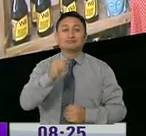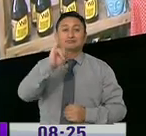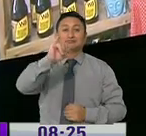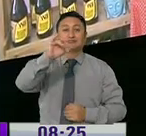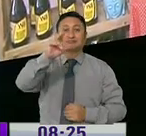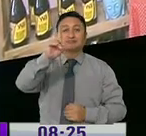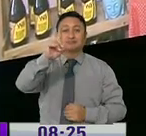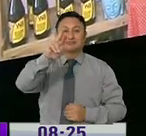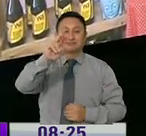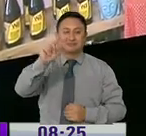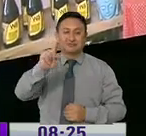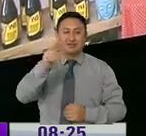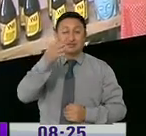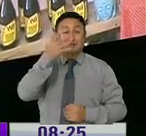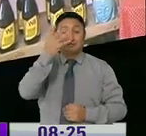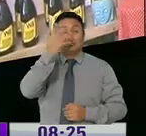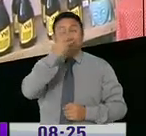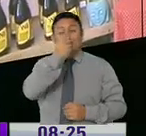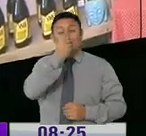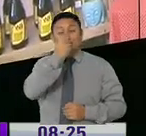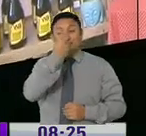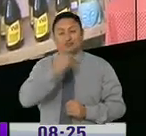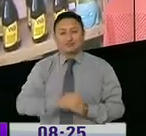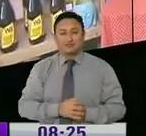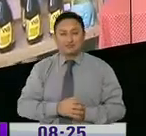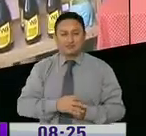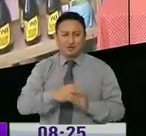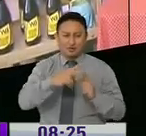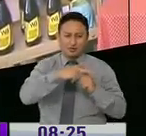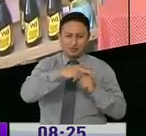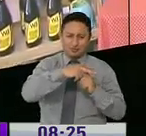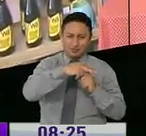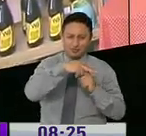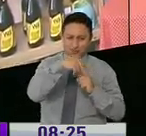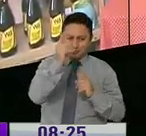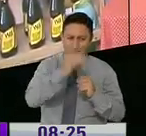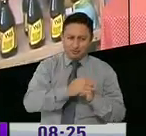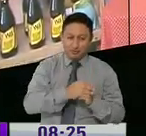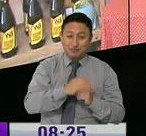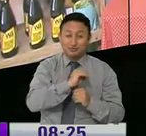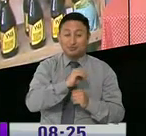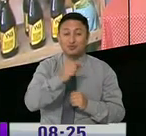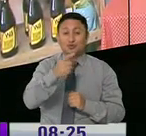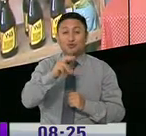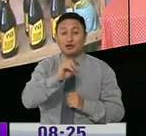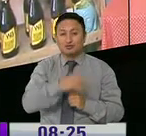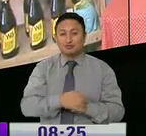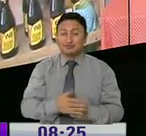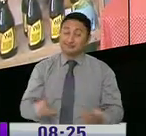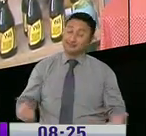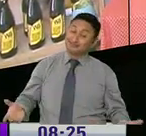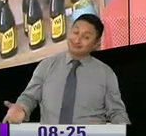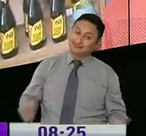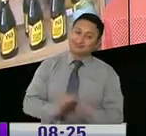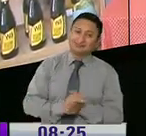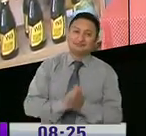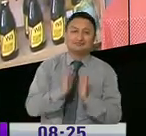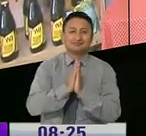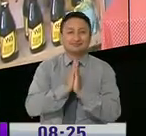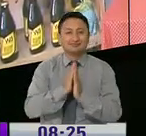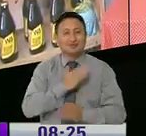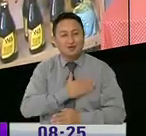manzana, qué maravilla, ¿eh? Y esas gaseosas naturales con guayusita, no le cuento. Así que tenga la